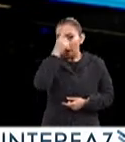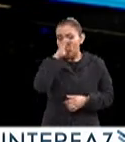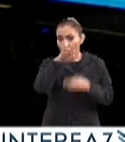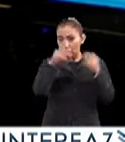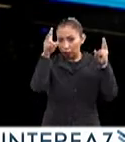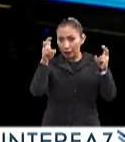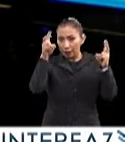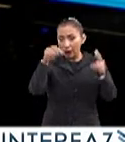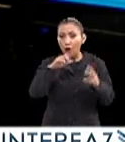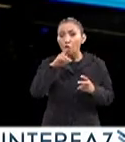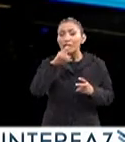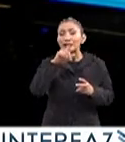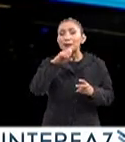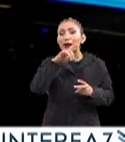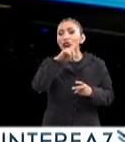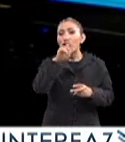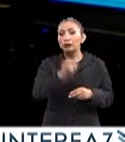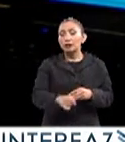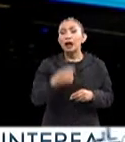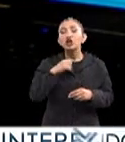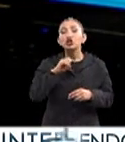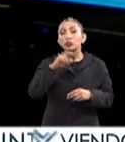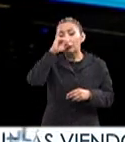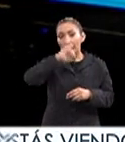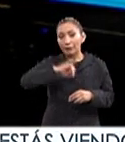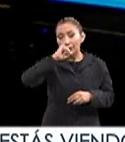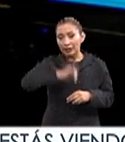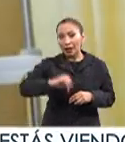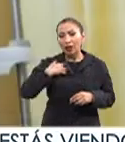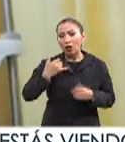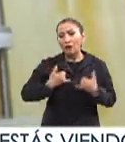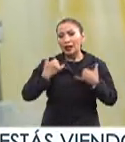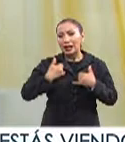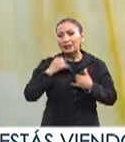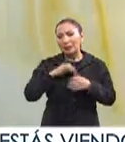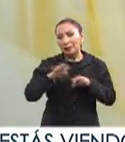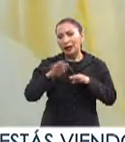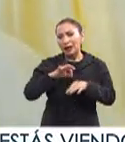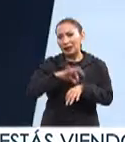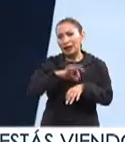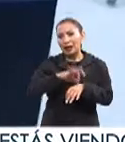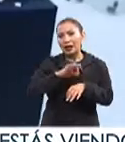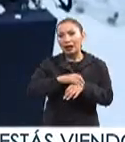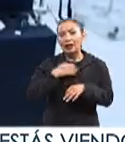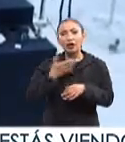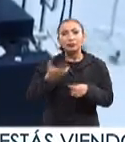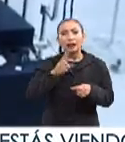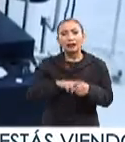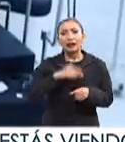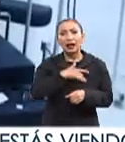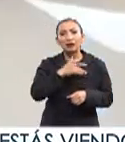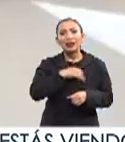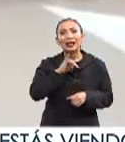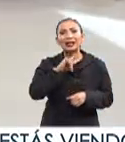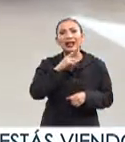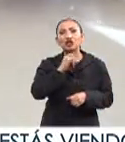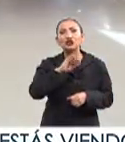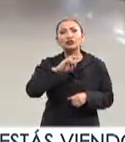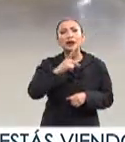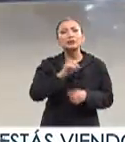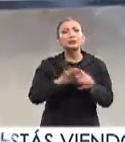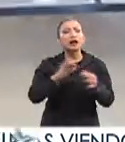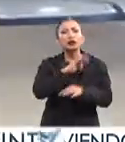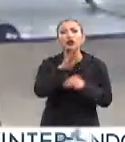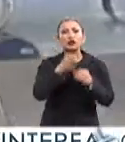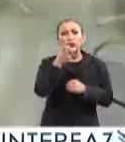nos visita Ulises Mendoza González, subjefe de residentes en el Instituto Nacional de Cardiología, Ignacio Chávez, y nos dará todos